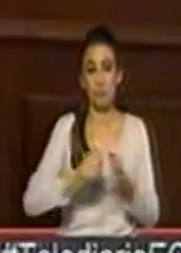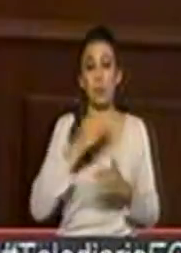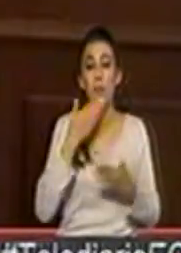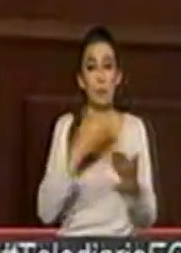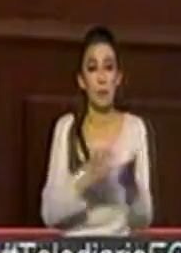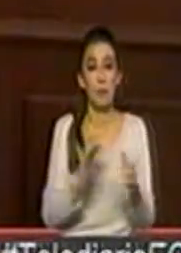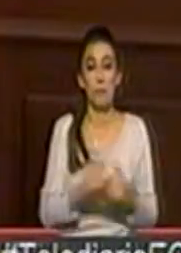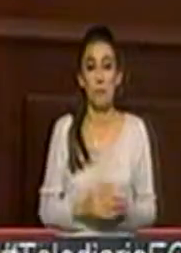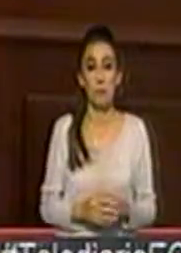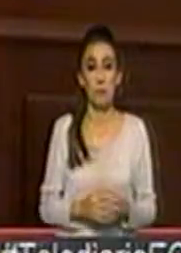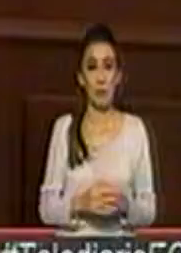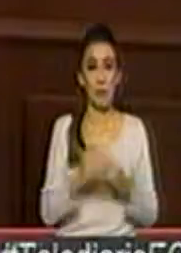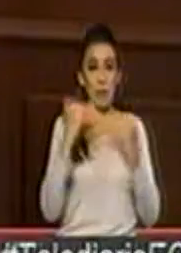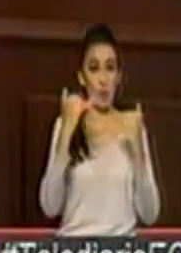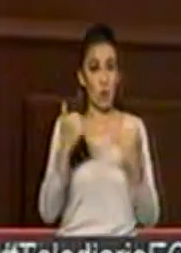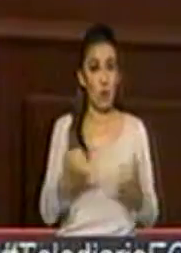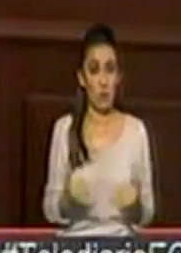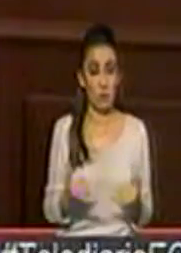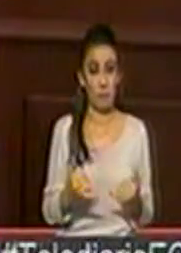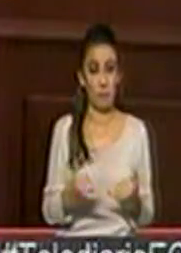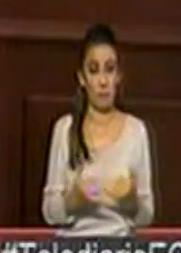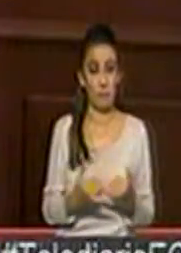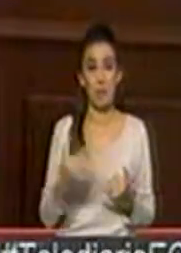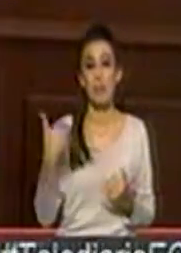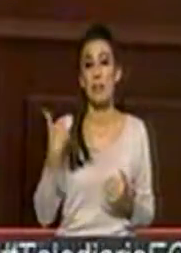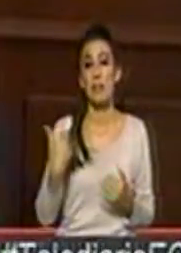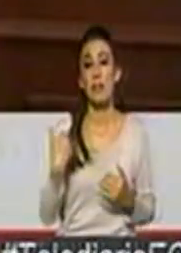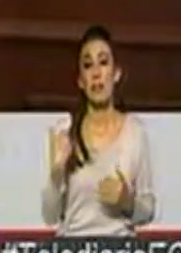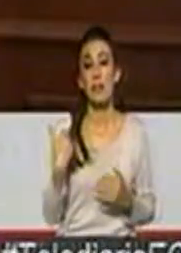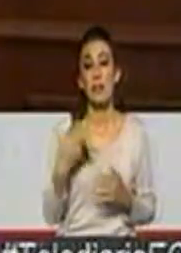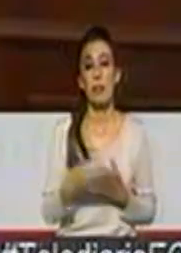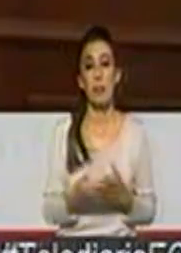ejemplo, hoy la Fiscalía tiene unos fiscales